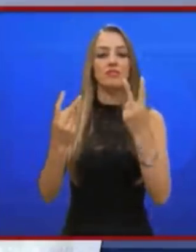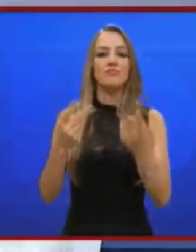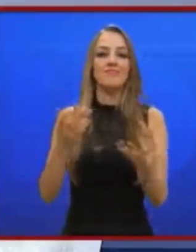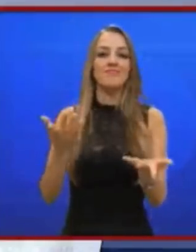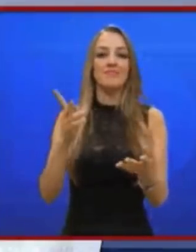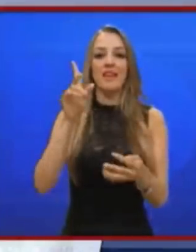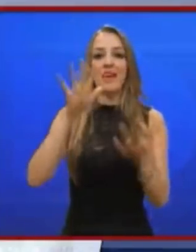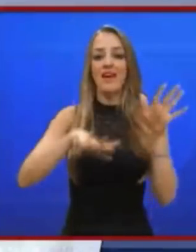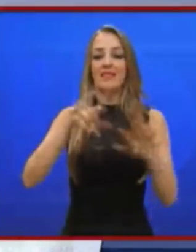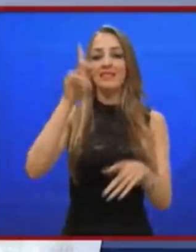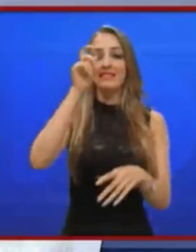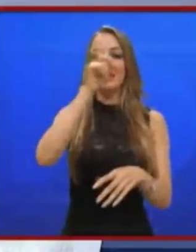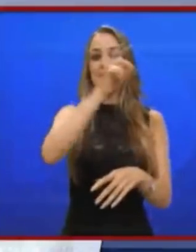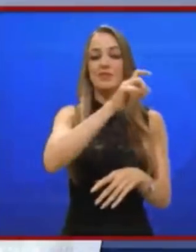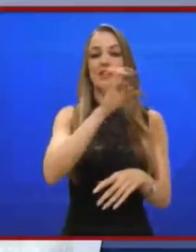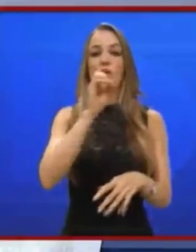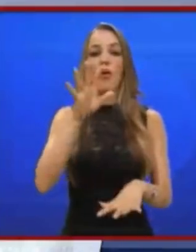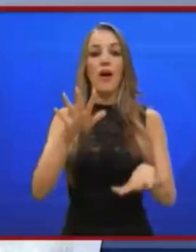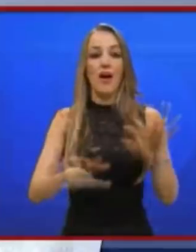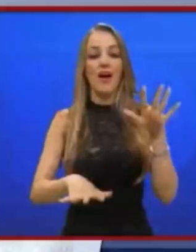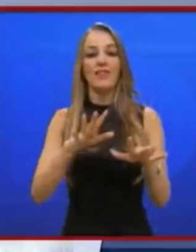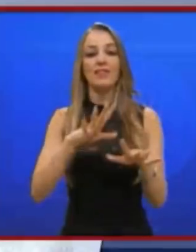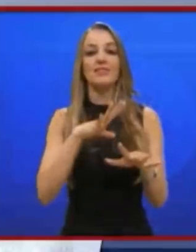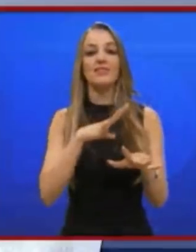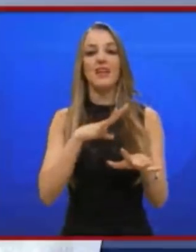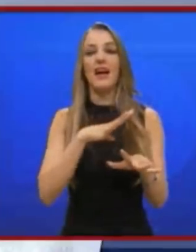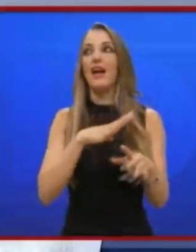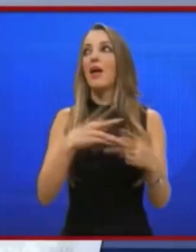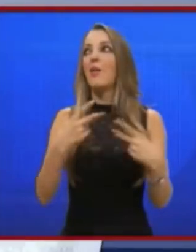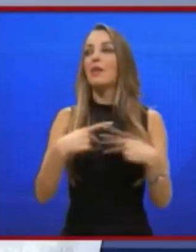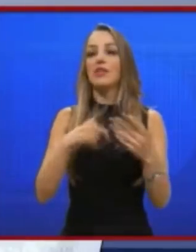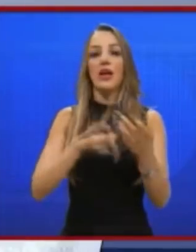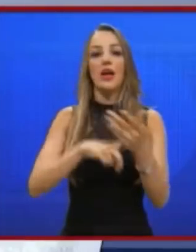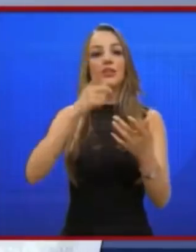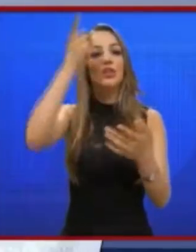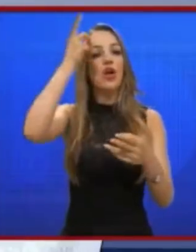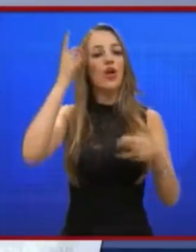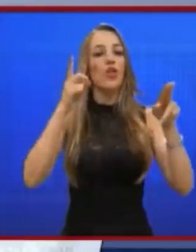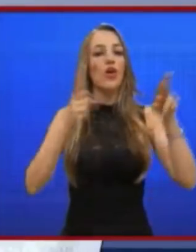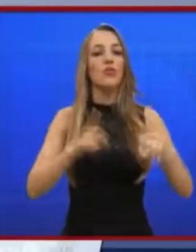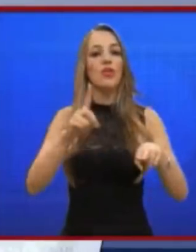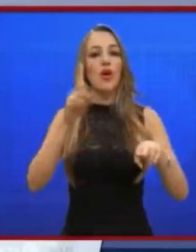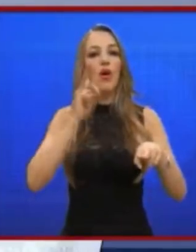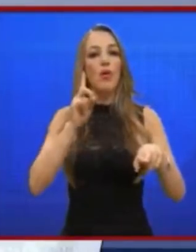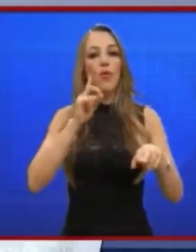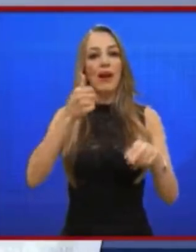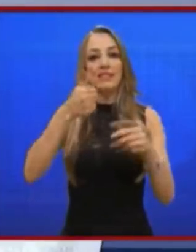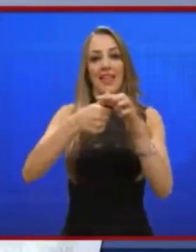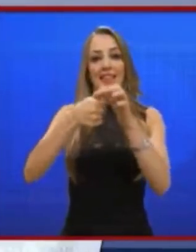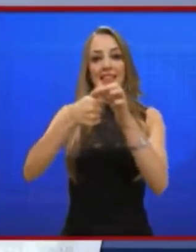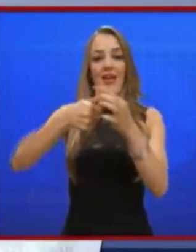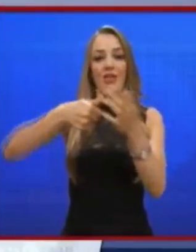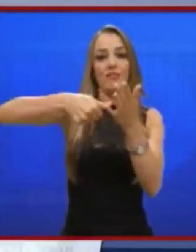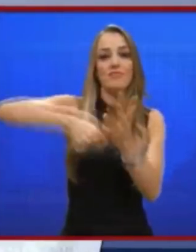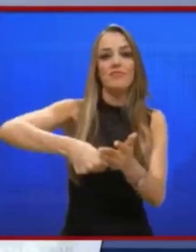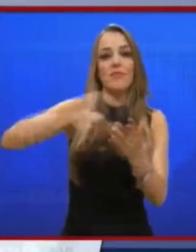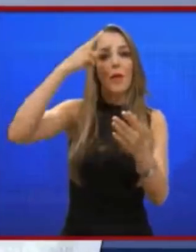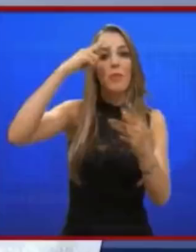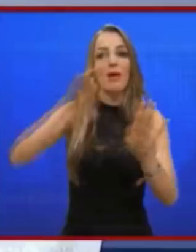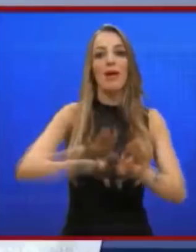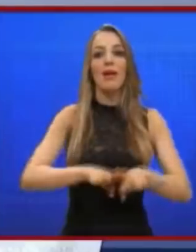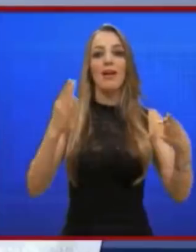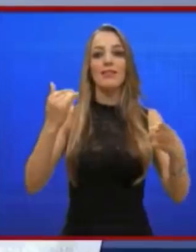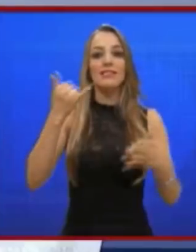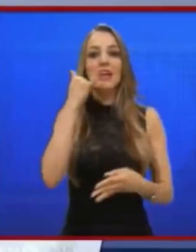y luego hay unas o unos que agarran el dedo y dormido. Para desbloquear el celular, ah, por claro, supuesto. Con la huella. Con